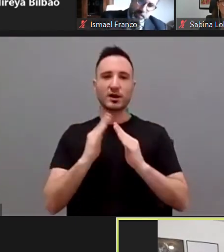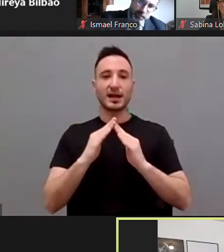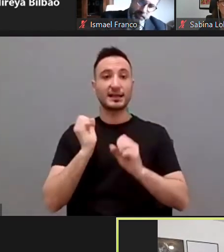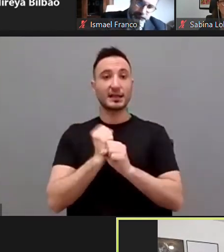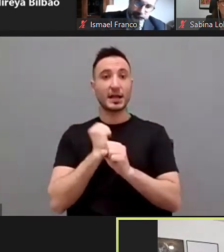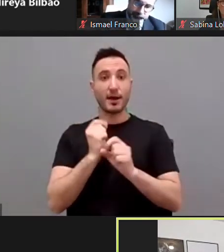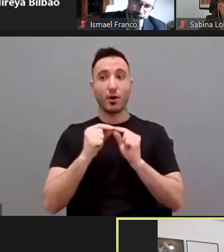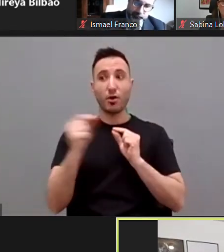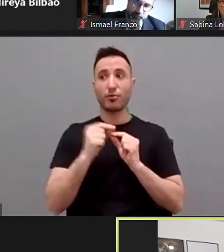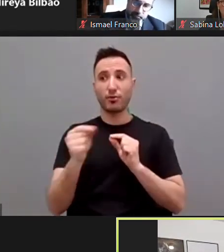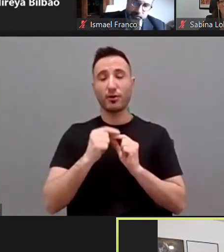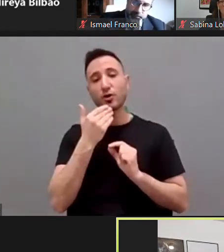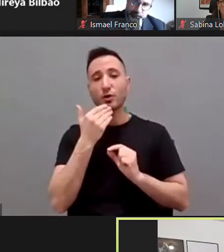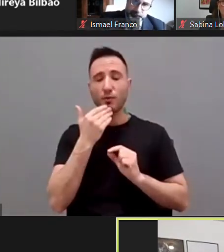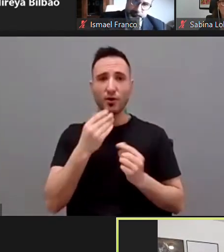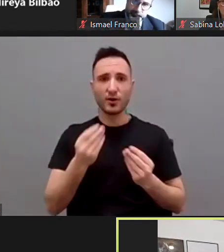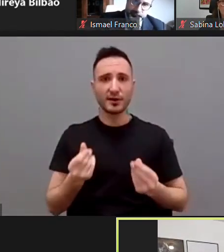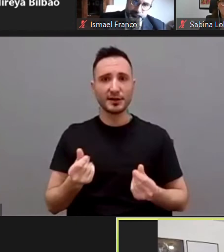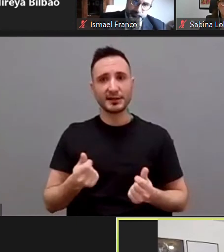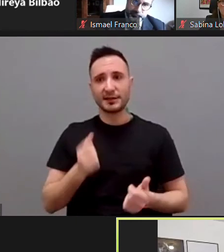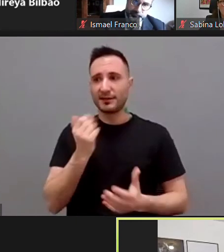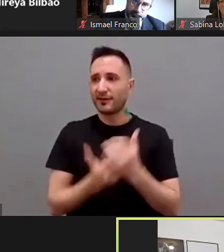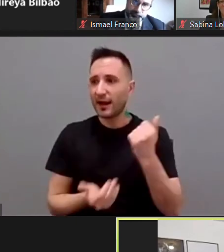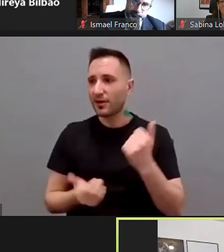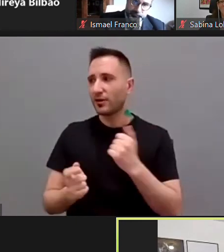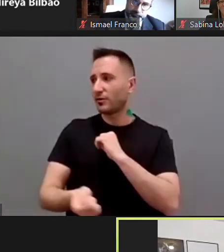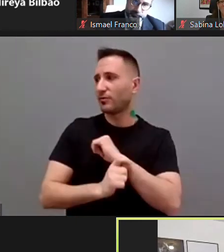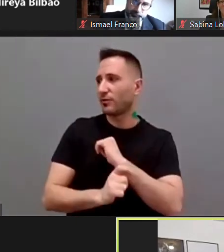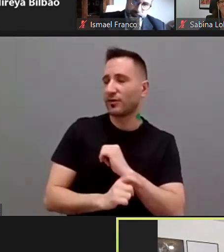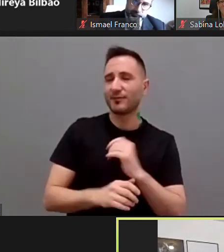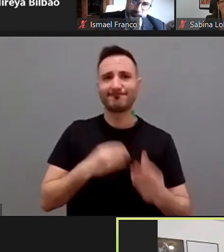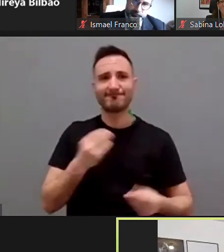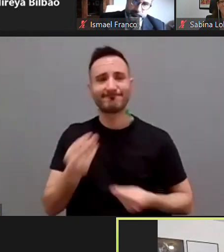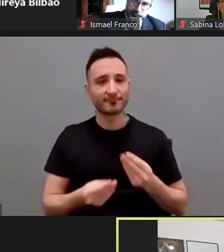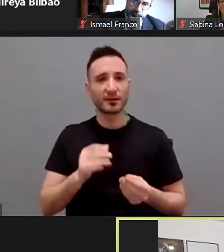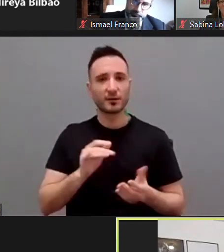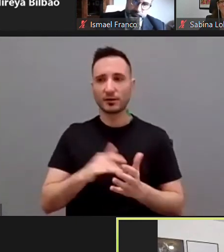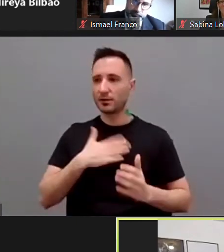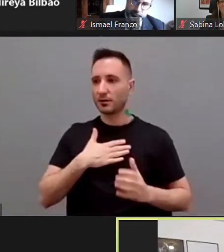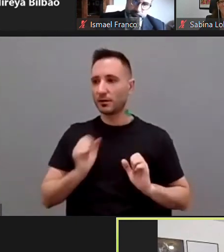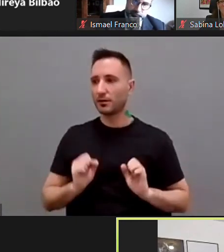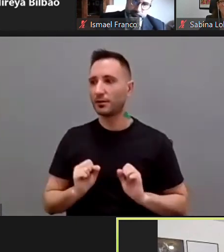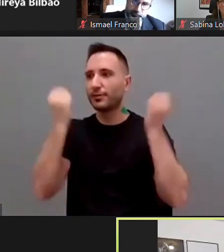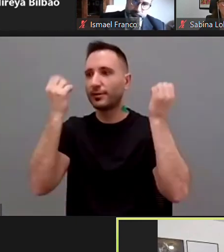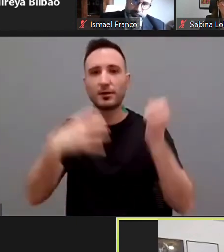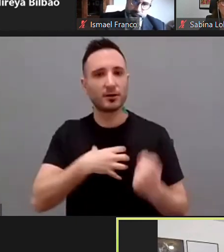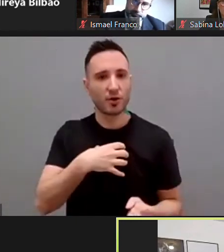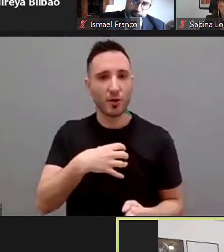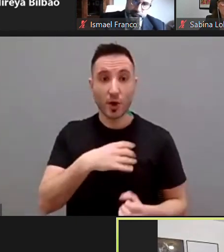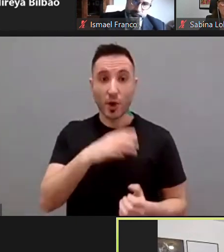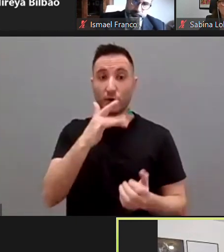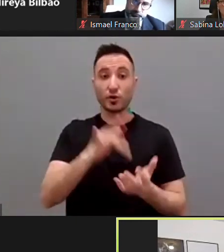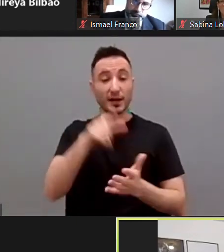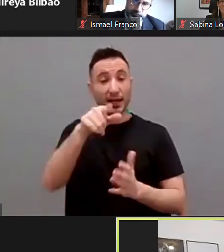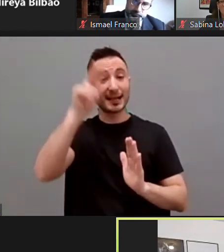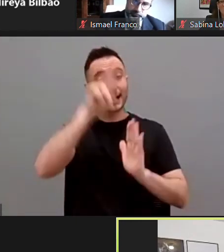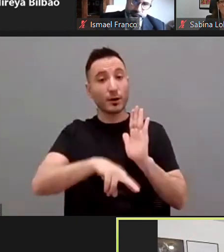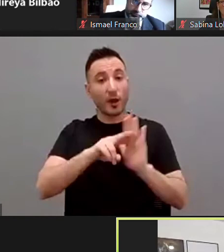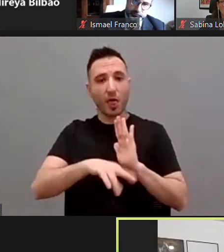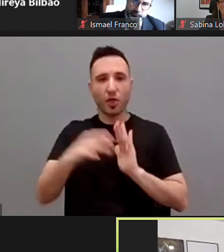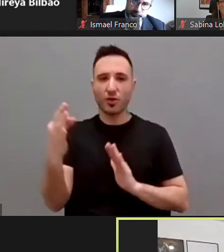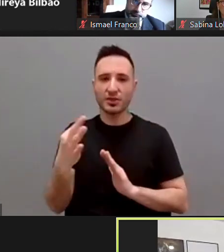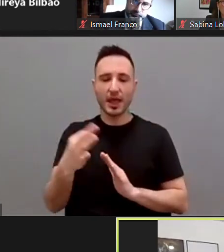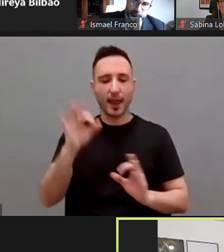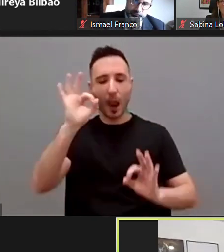teletrabajo sobreviviendo como pueden y sin una perspectiva, porque otra de las cosas que hay que regular es que tiene que tener un porcentaje. Nosotras